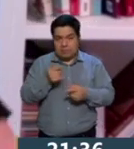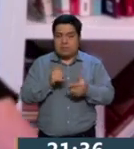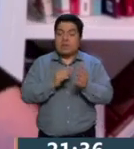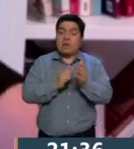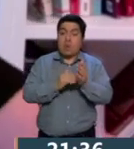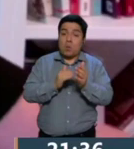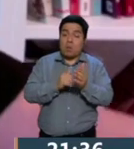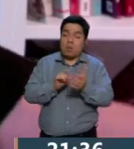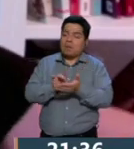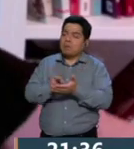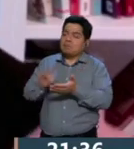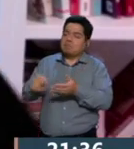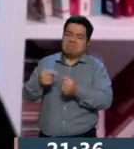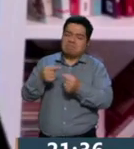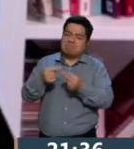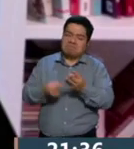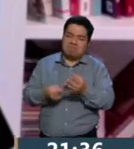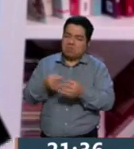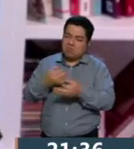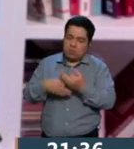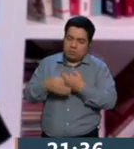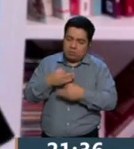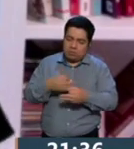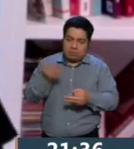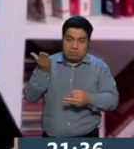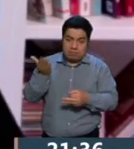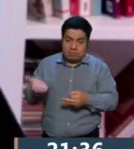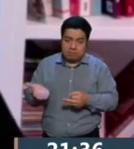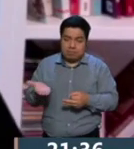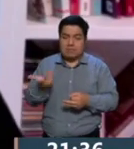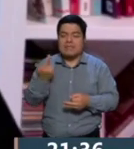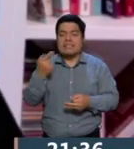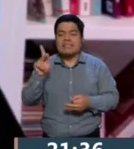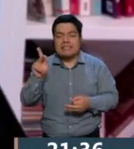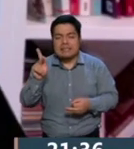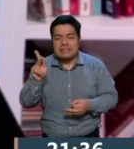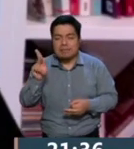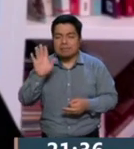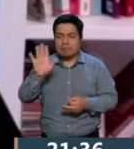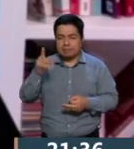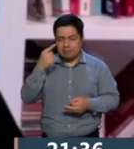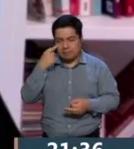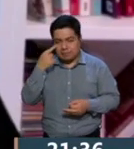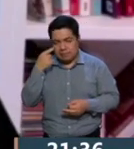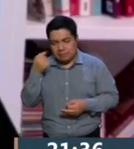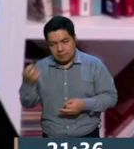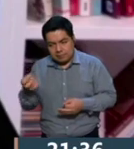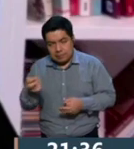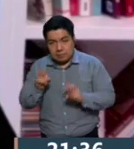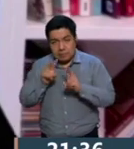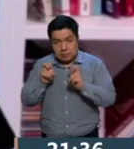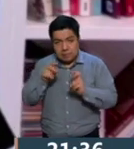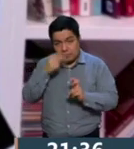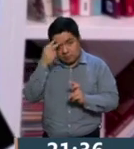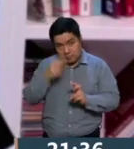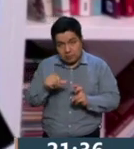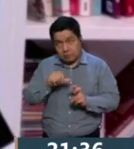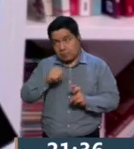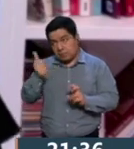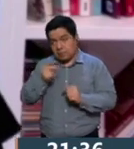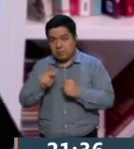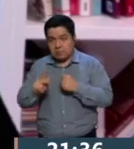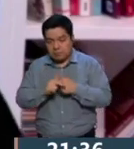documentos, lo que les pidan, vamos, no repito todo este rol. Pero el asunto es que es un tema, el del voto de los mexicanos en el